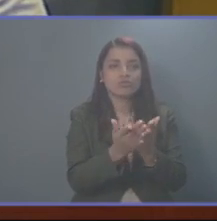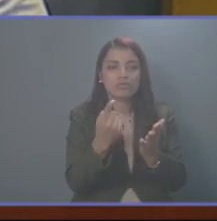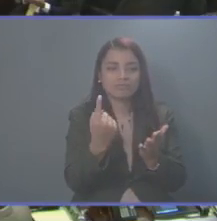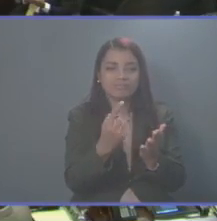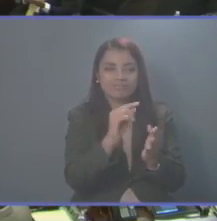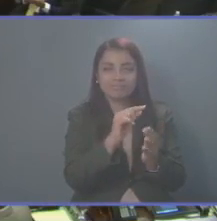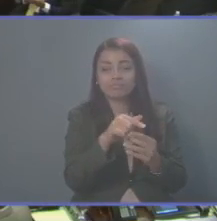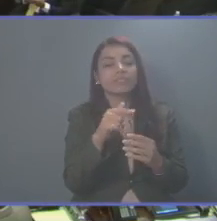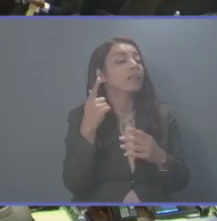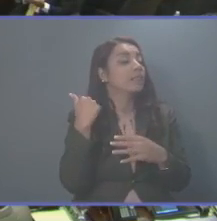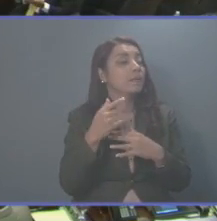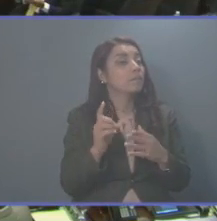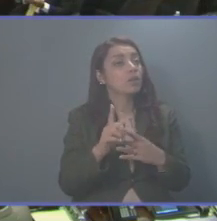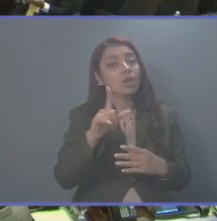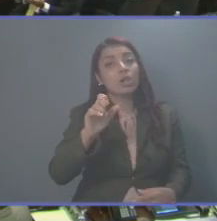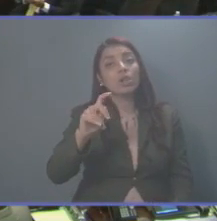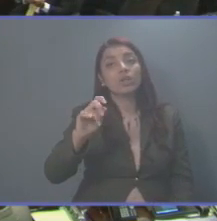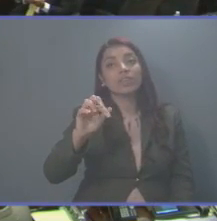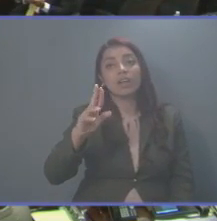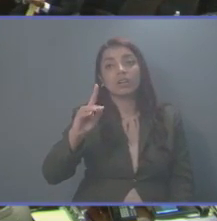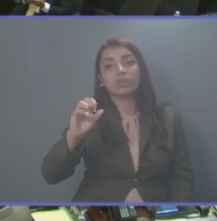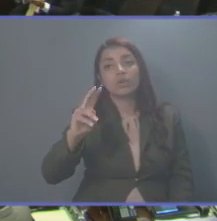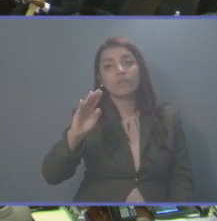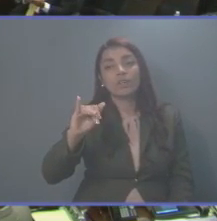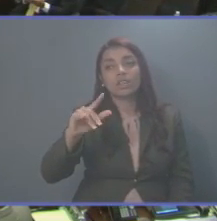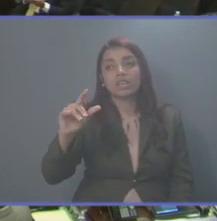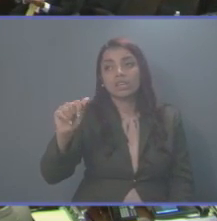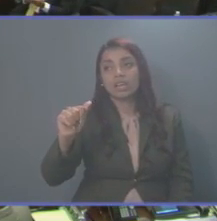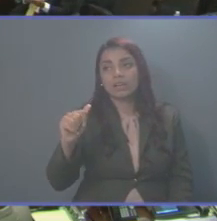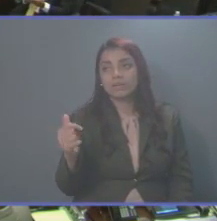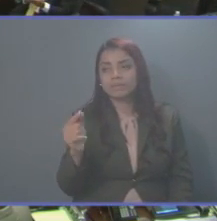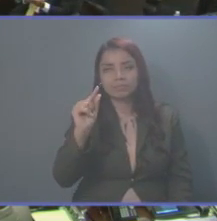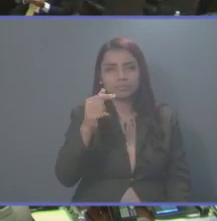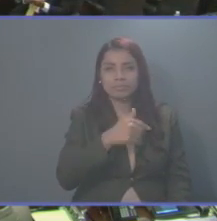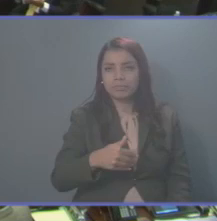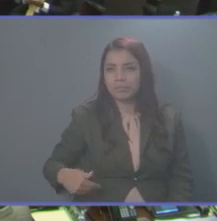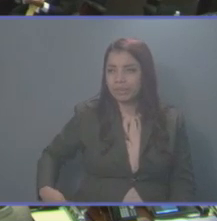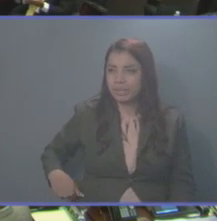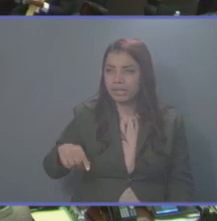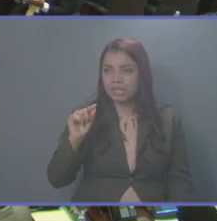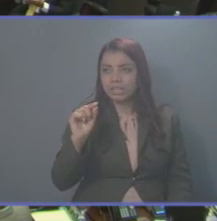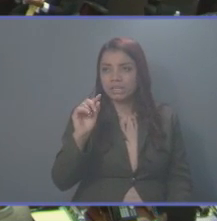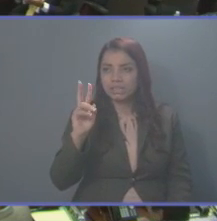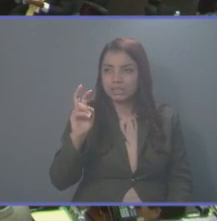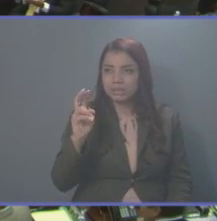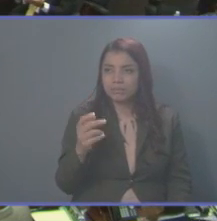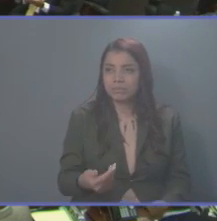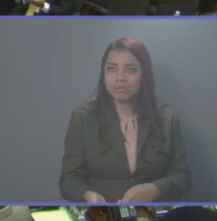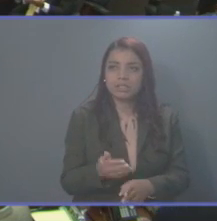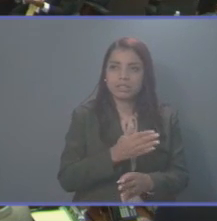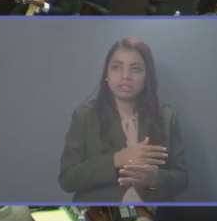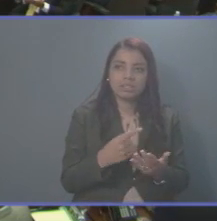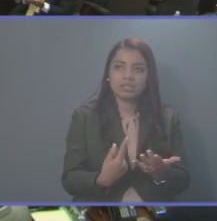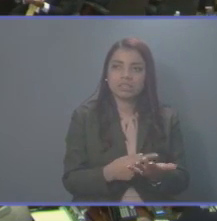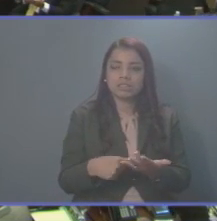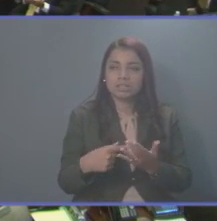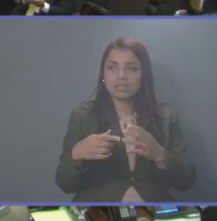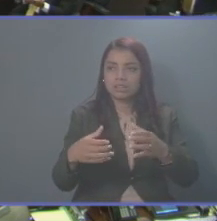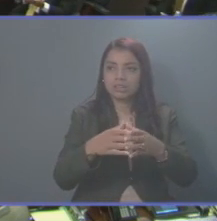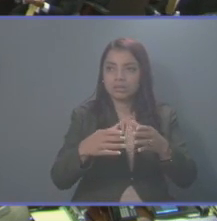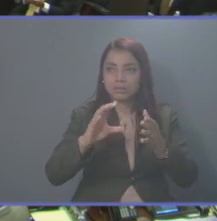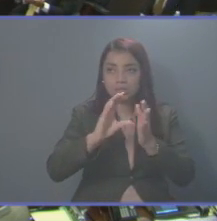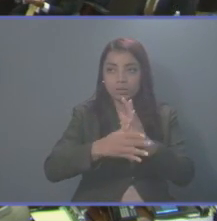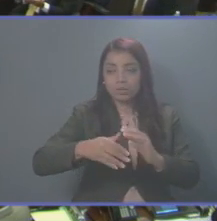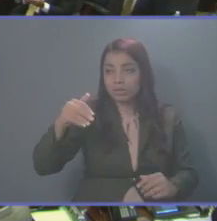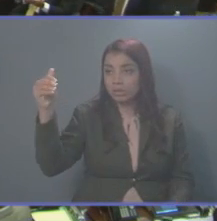Mía. Gracias, presidente. Presidente, por un tema de orden sobre la discusión del dictamen de